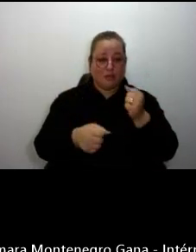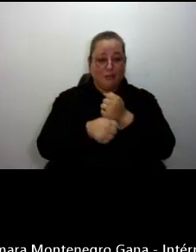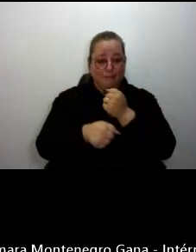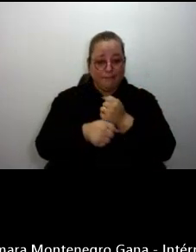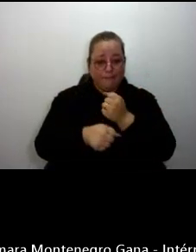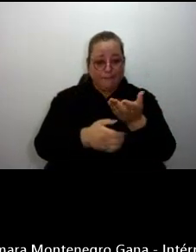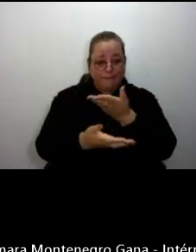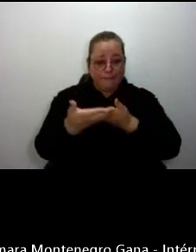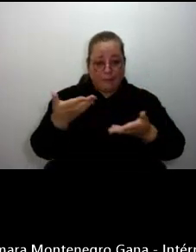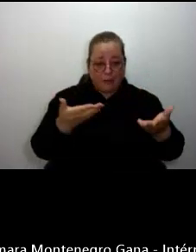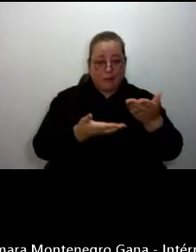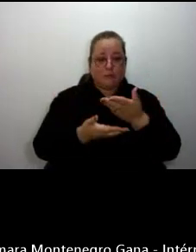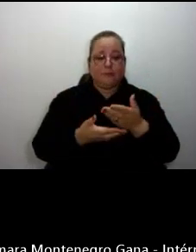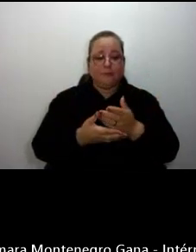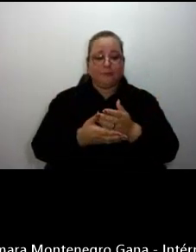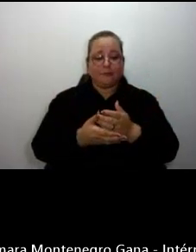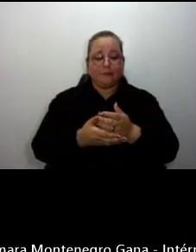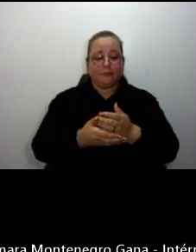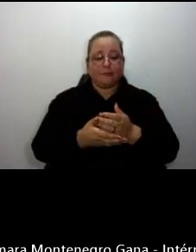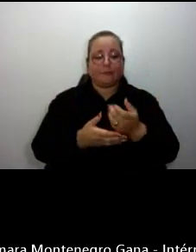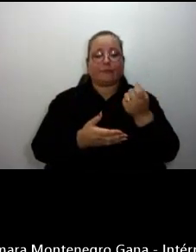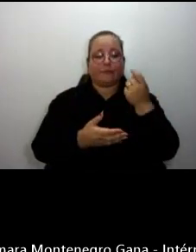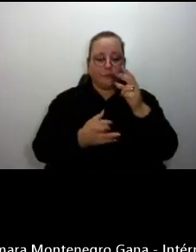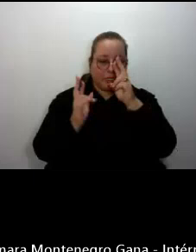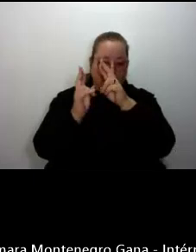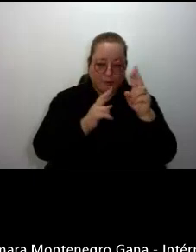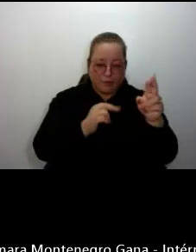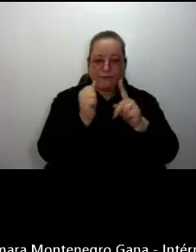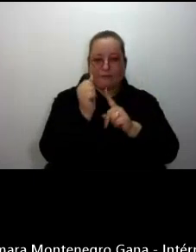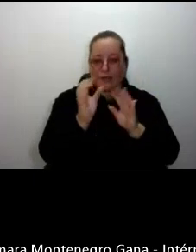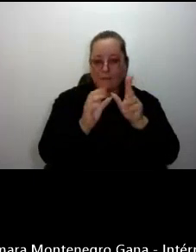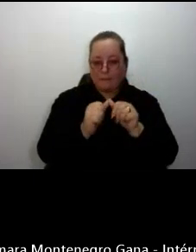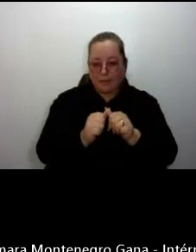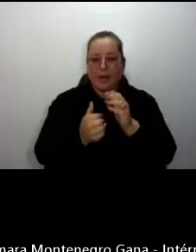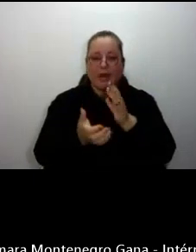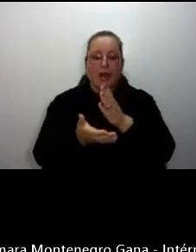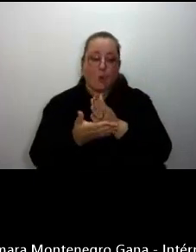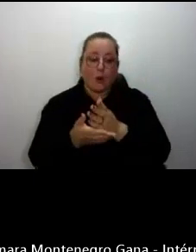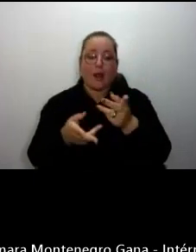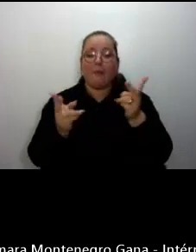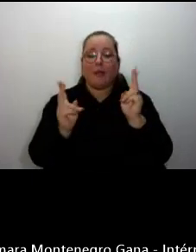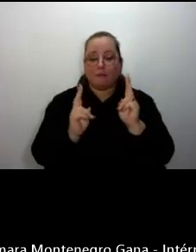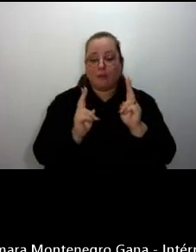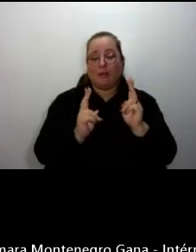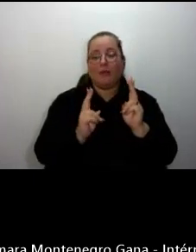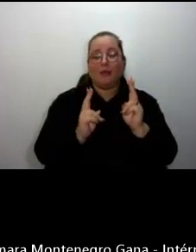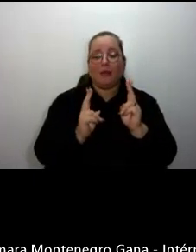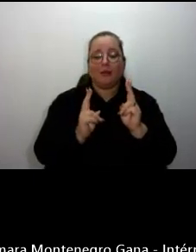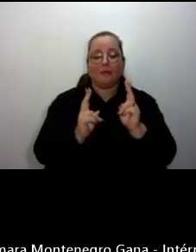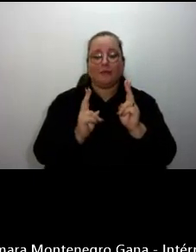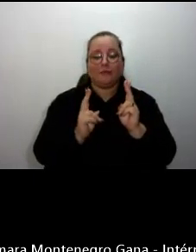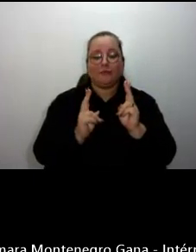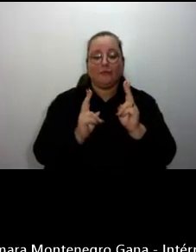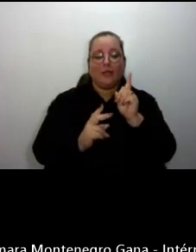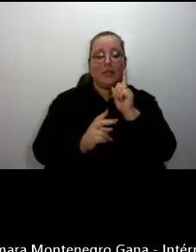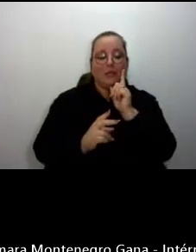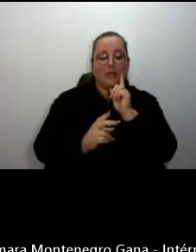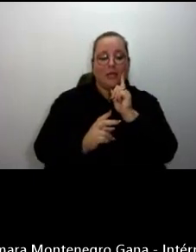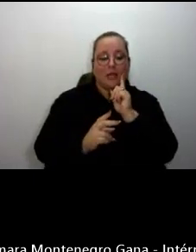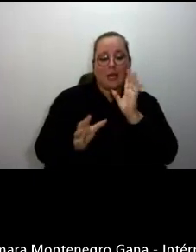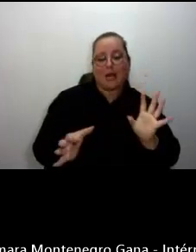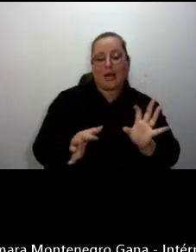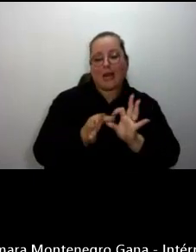esta relación colaborativa, comprensiva y respetuosa entre las familias, les va a permitir, ¿verdad? Generar lazos de